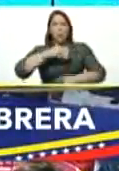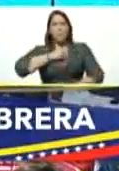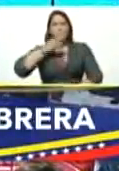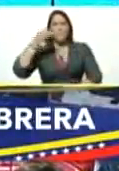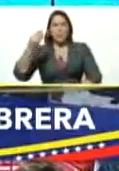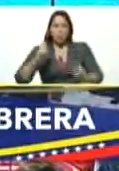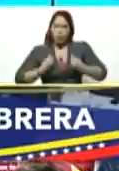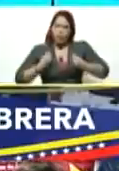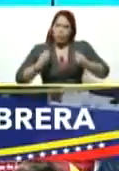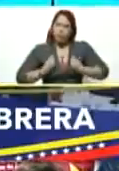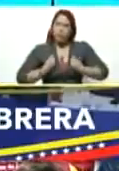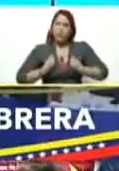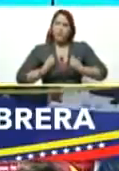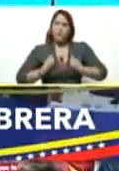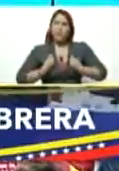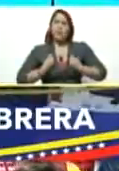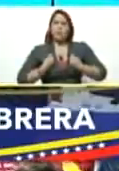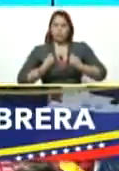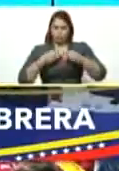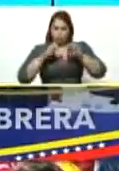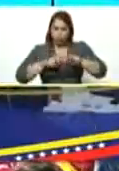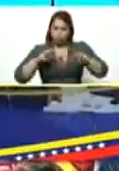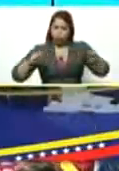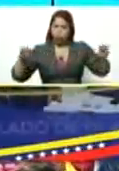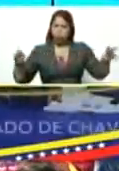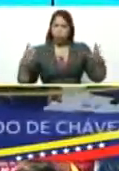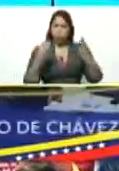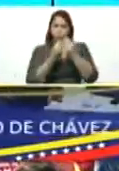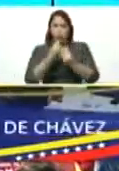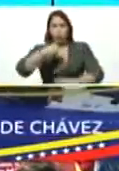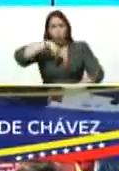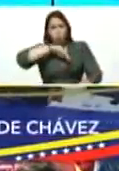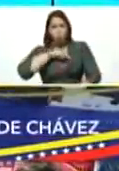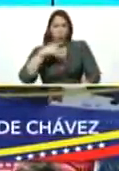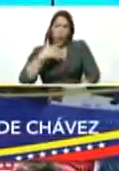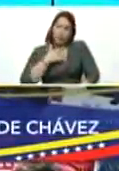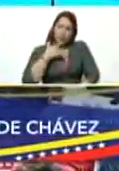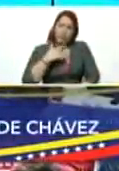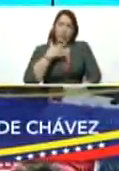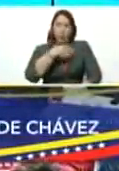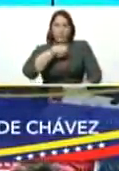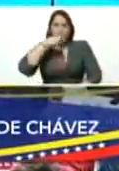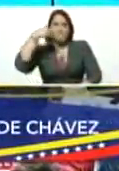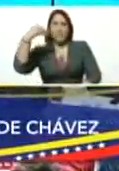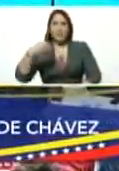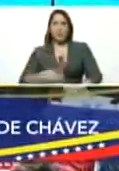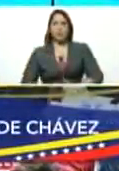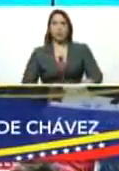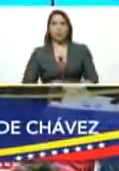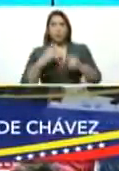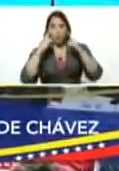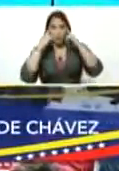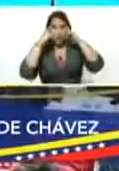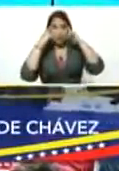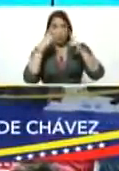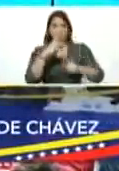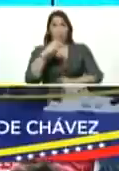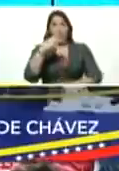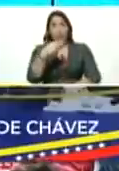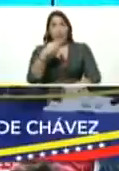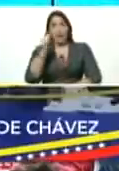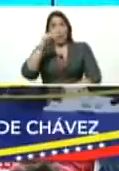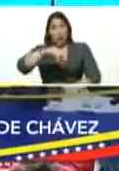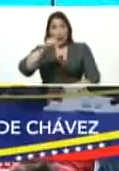a quienes también se ha sentado con nosotros yo lo siento ellos están aquí el chino khan y aristóbulo a mi lado